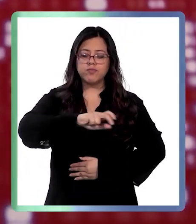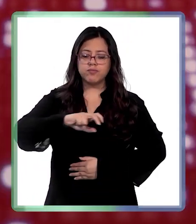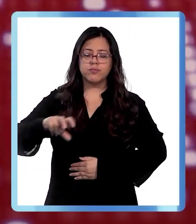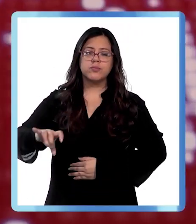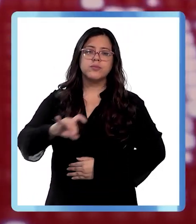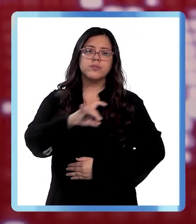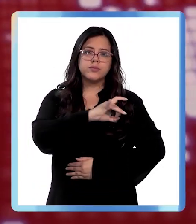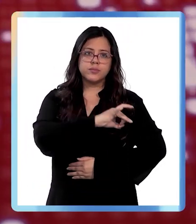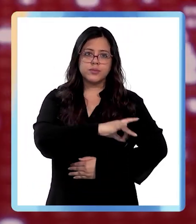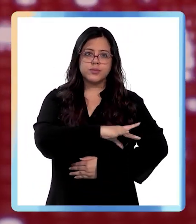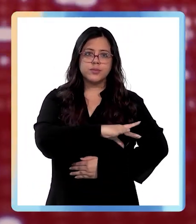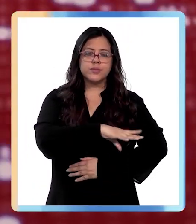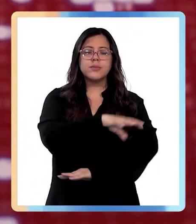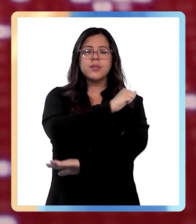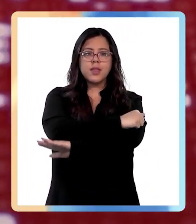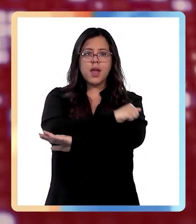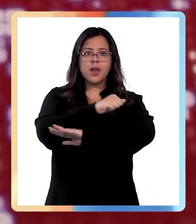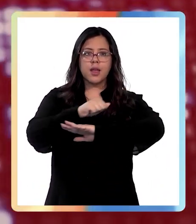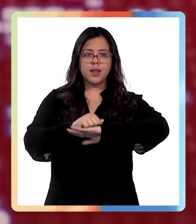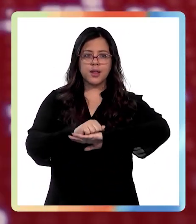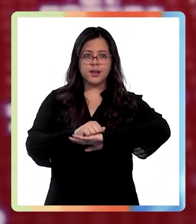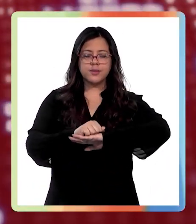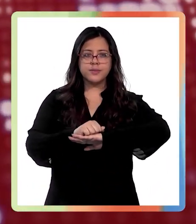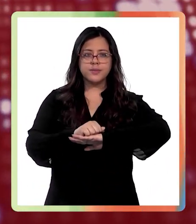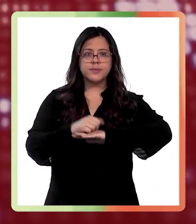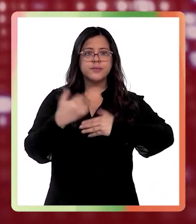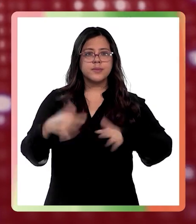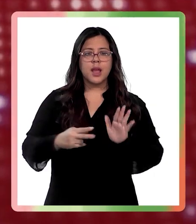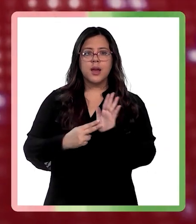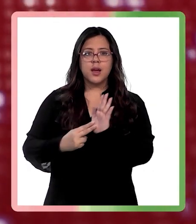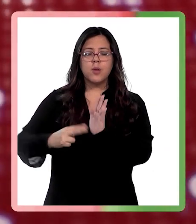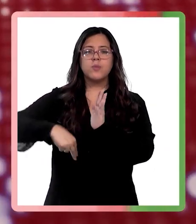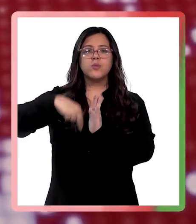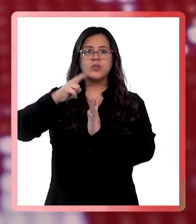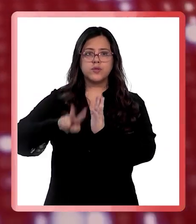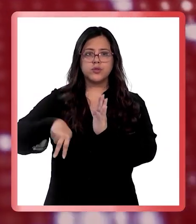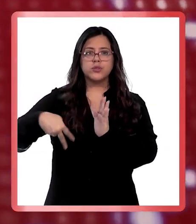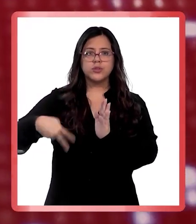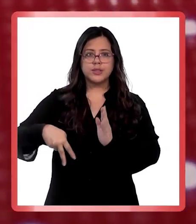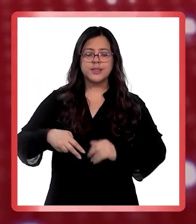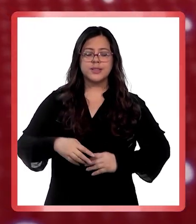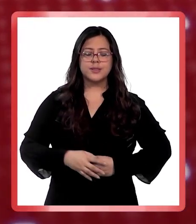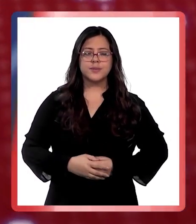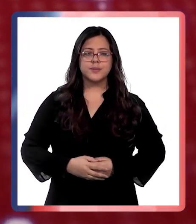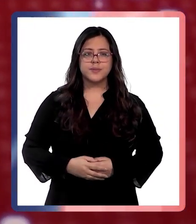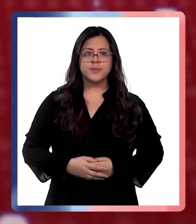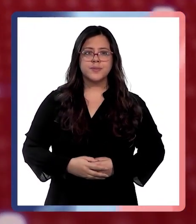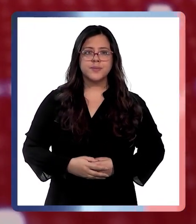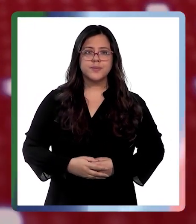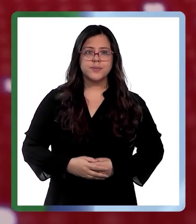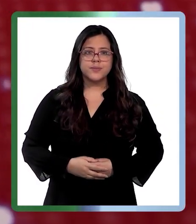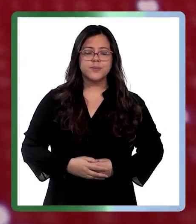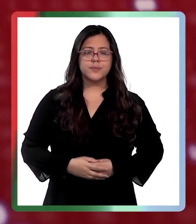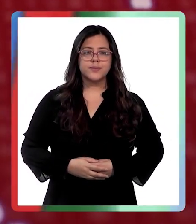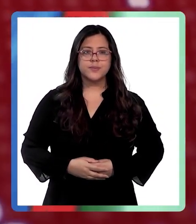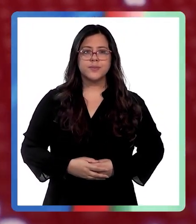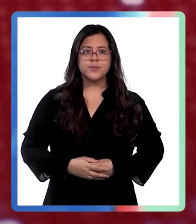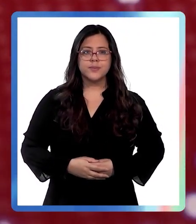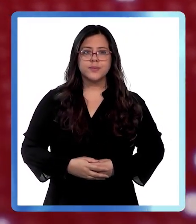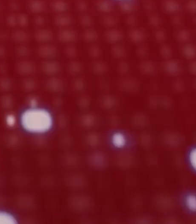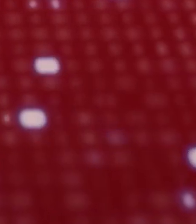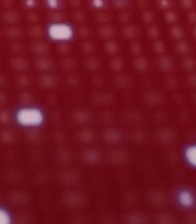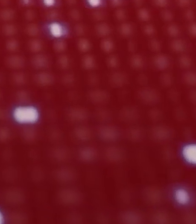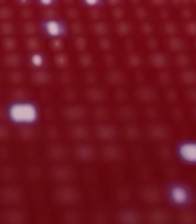Asociación Regional de Canales de Televisión de Señal Abierta de Chile. Arcatel presentó Portavoz Noticias.